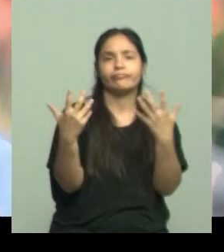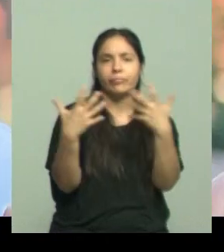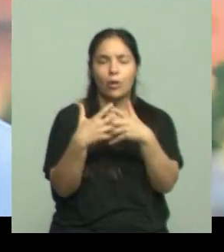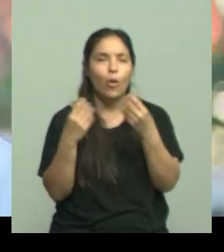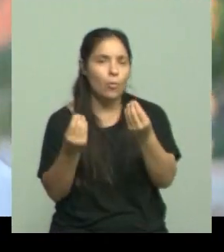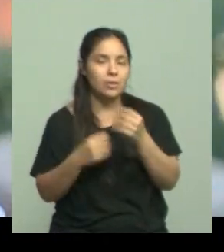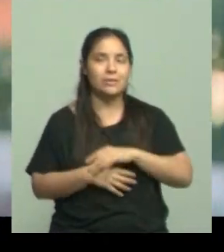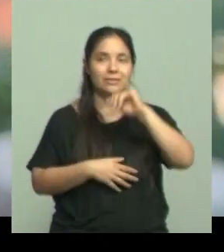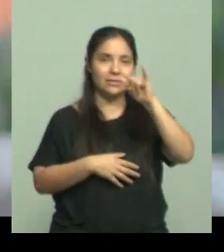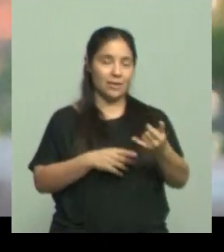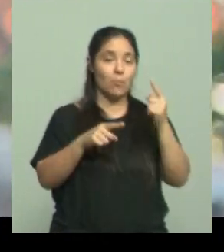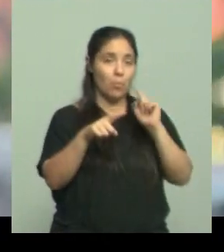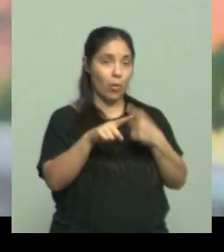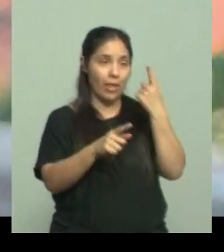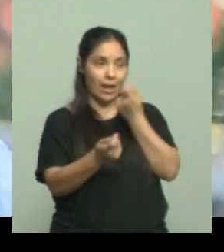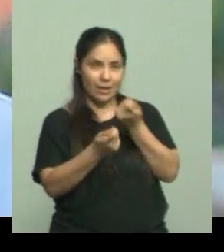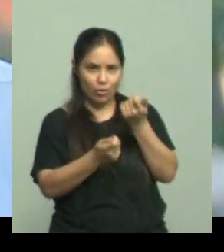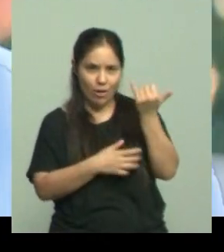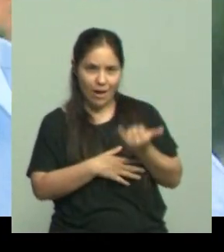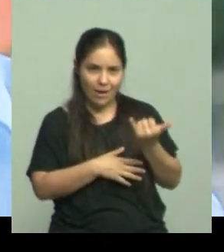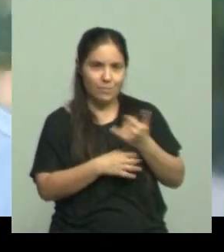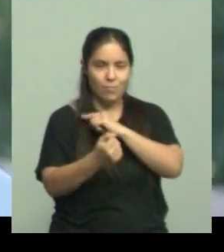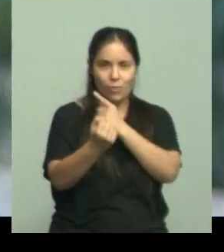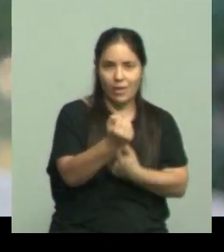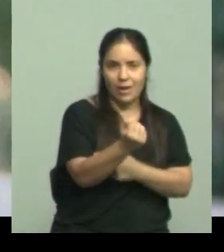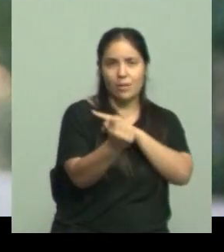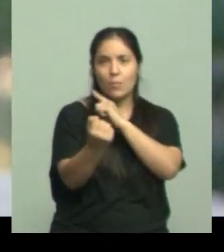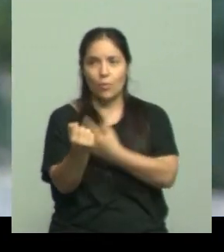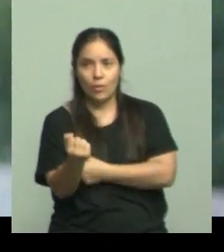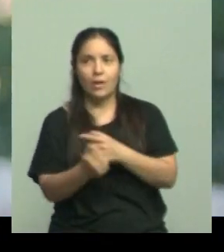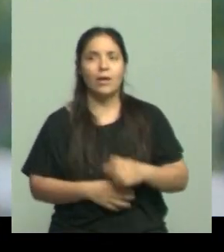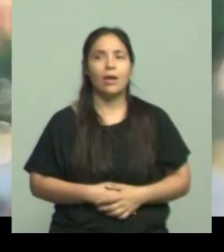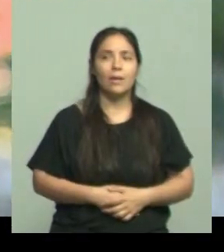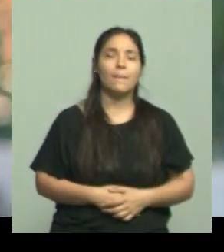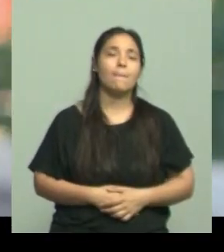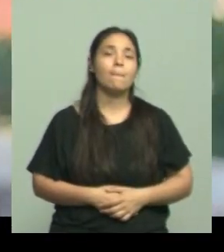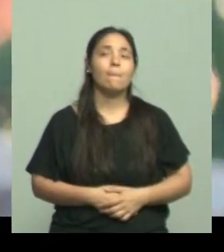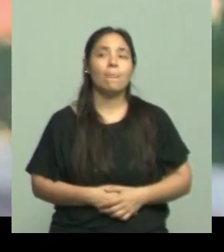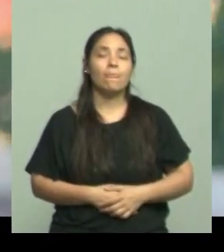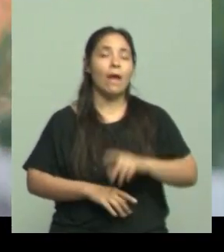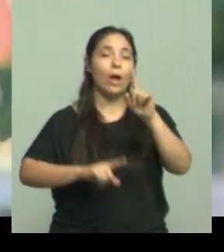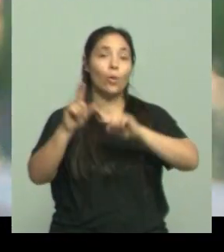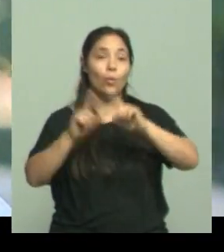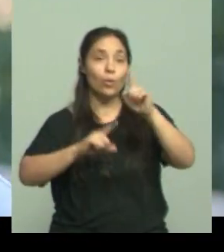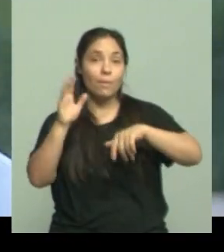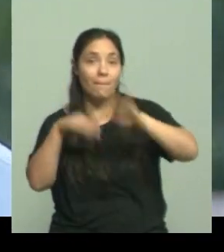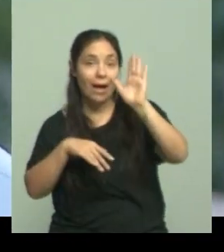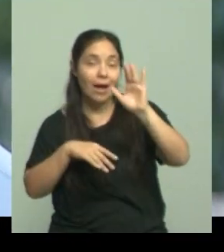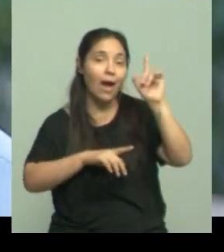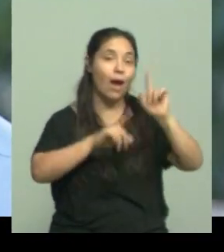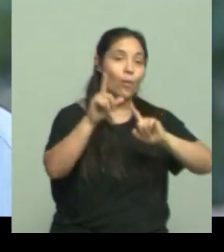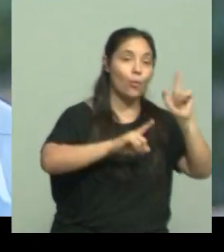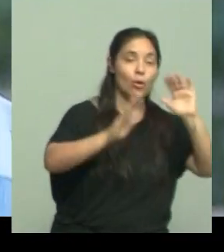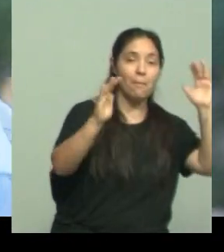juego de poderes allí, ¿no es cierto? Donde a veces se inclina más hacia un lado, otras veces hacia otro. ¿Quién logra tener